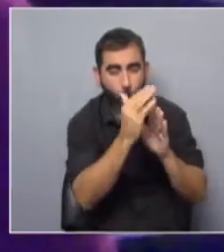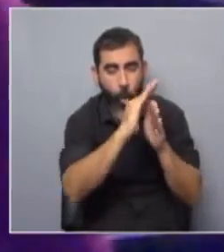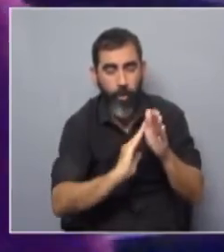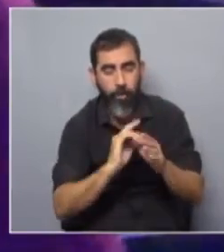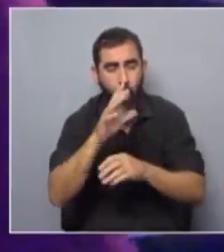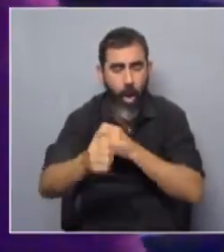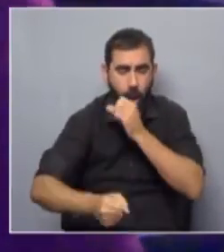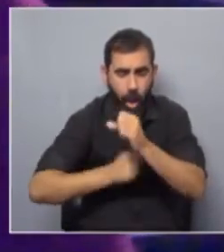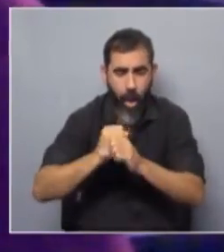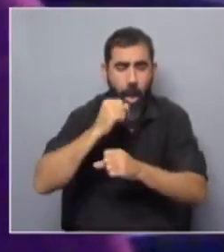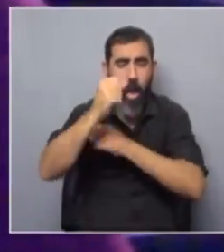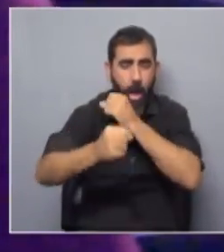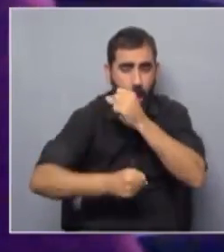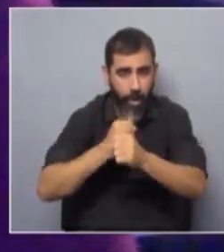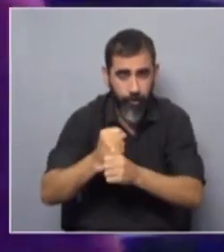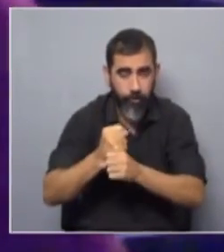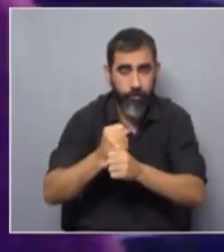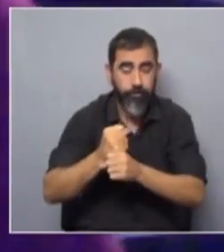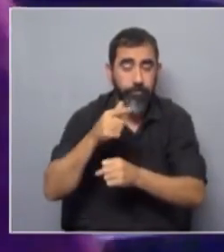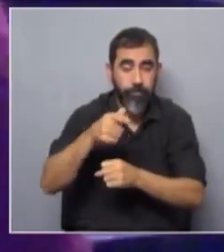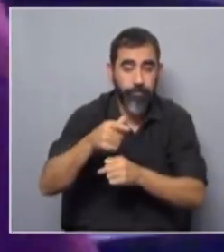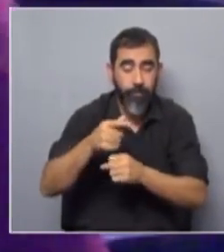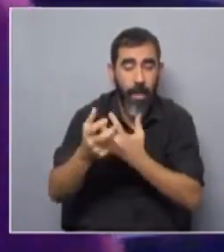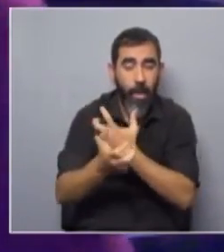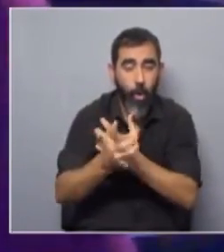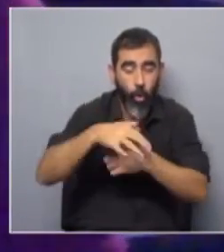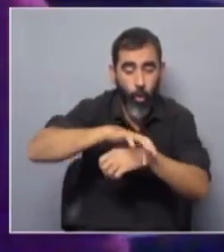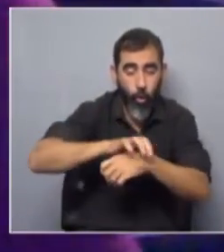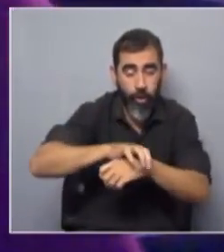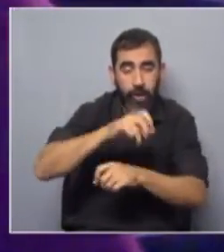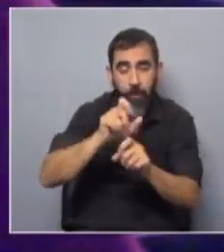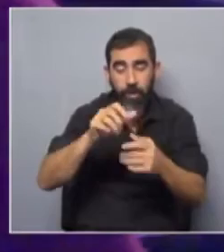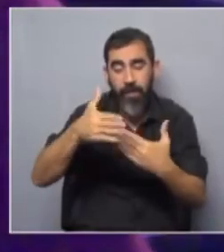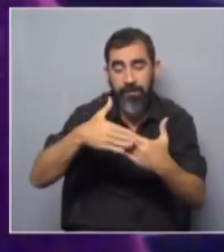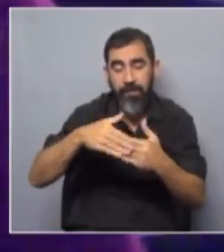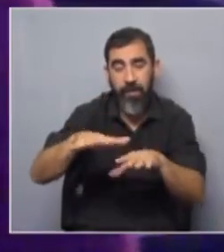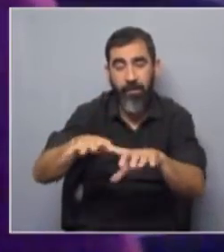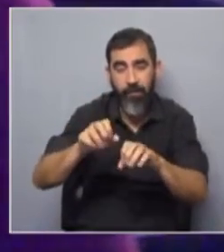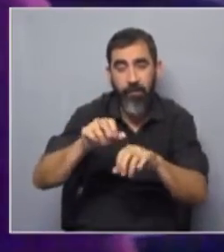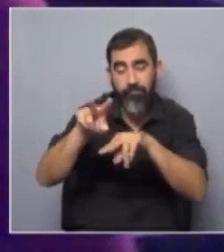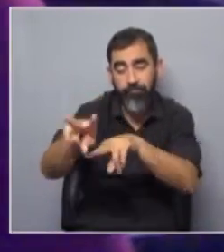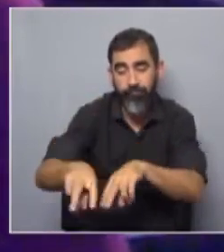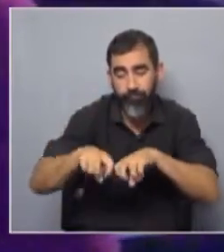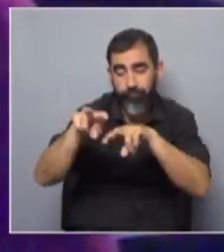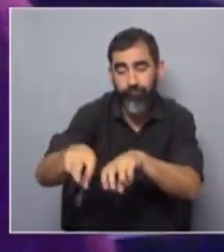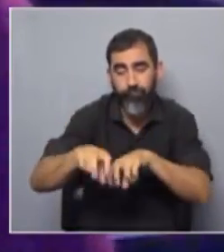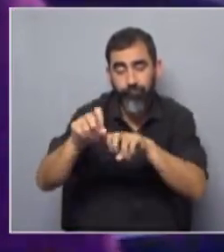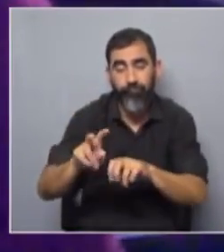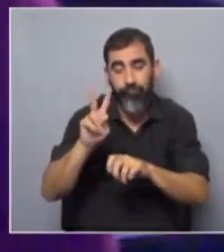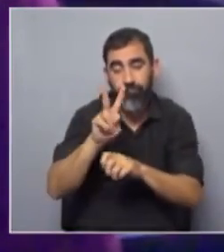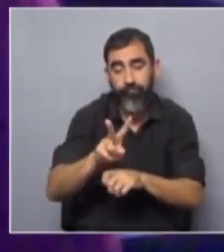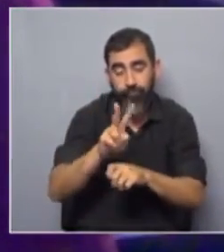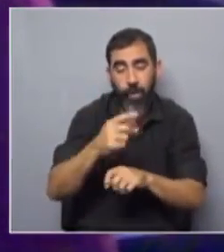muchos años de pioneros en arqueología y gente de la zona que arando o recorriendo